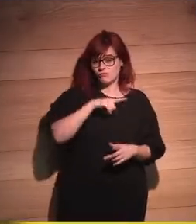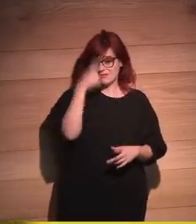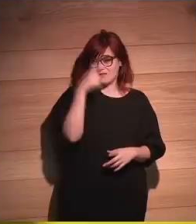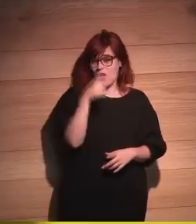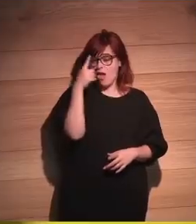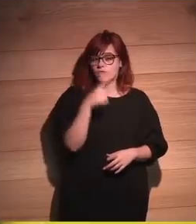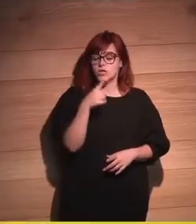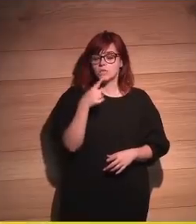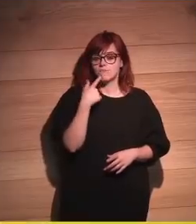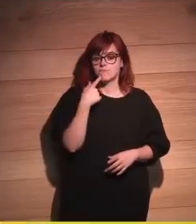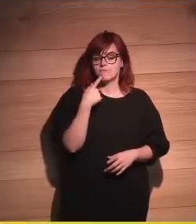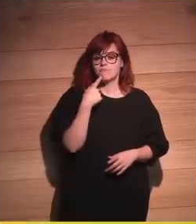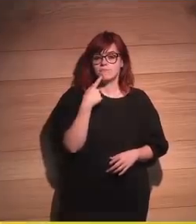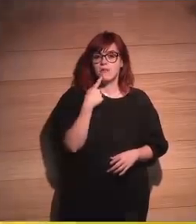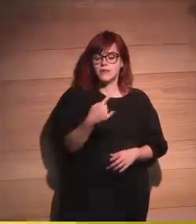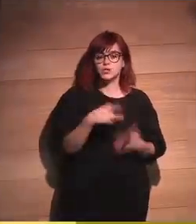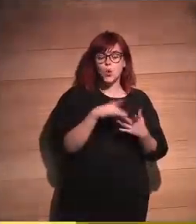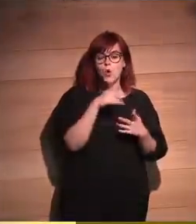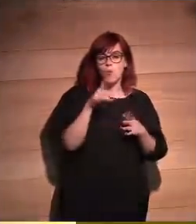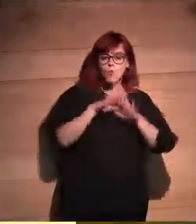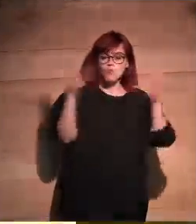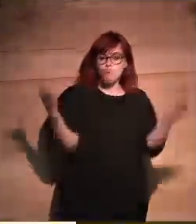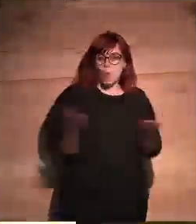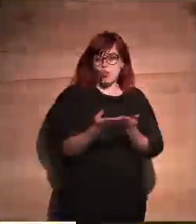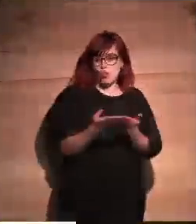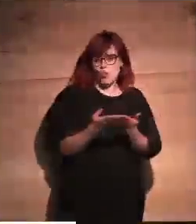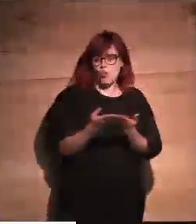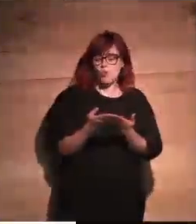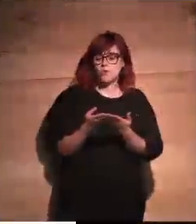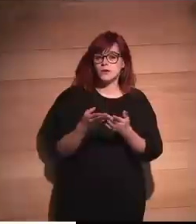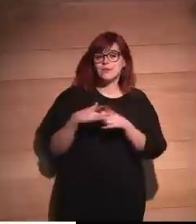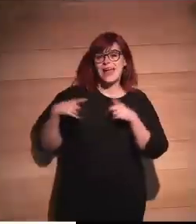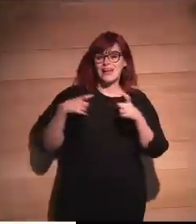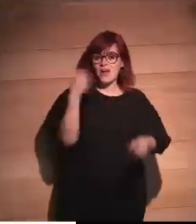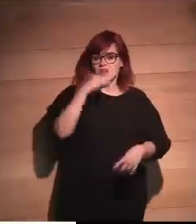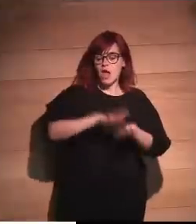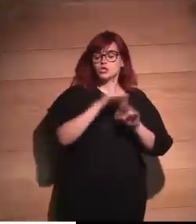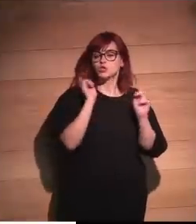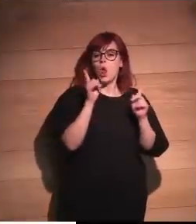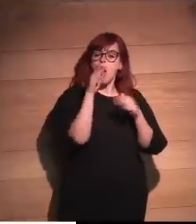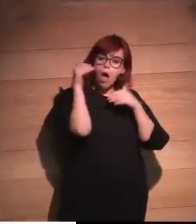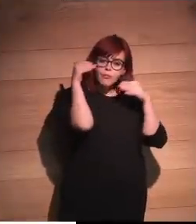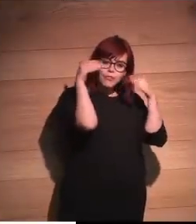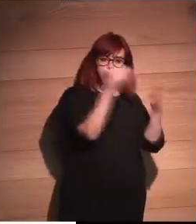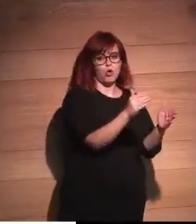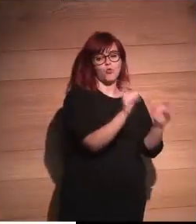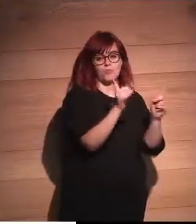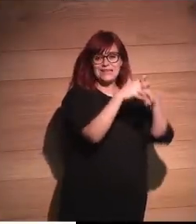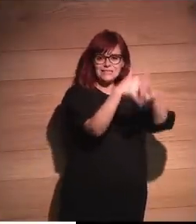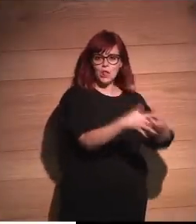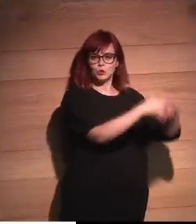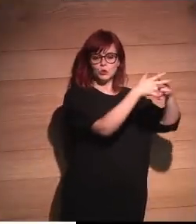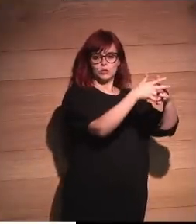un mundo, como he dicho, unipolar, al final de la Guerra Fría, donde Estados Unidos